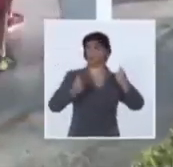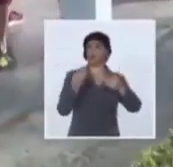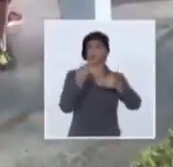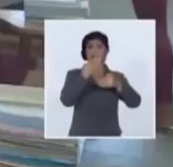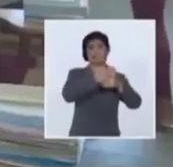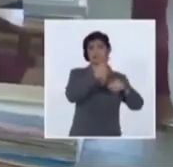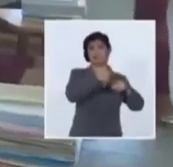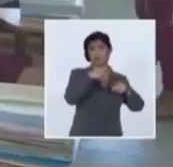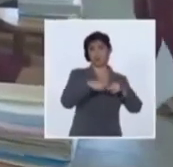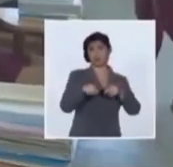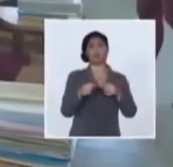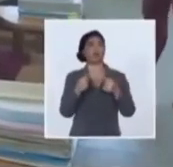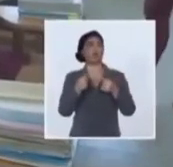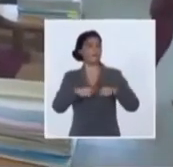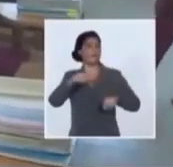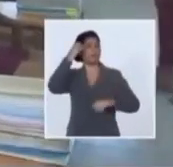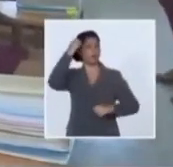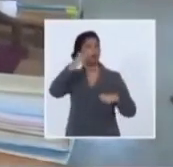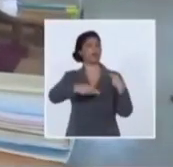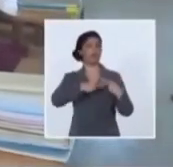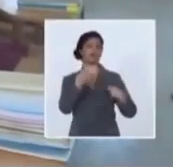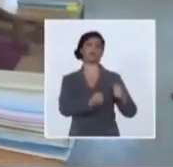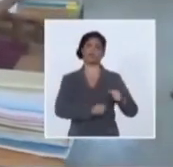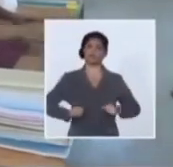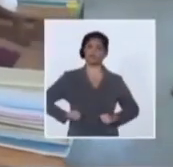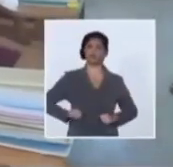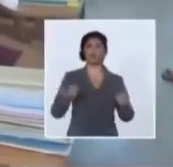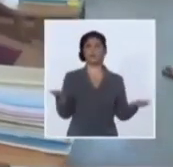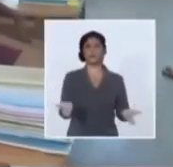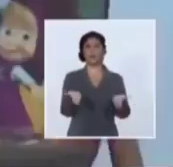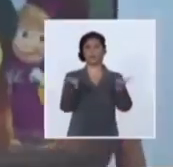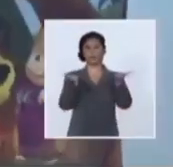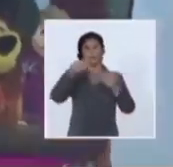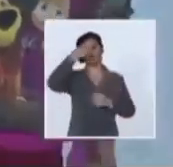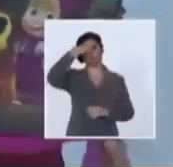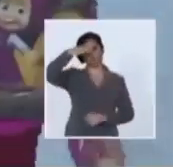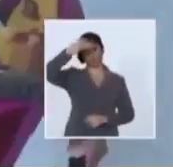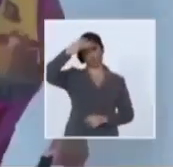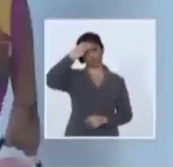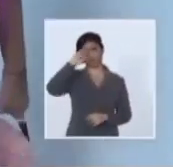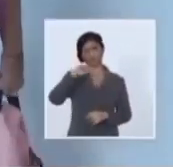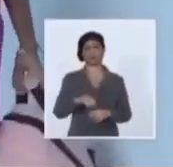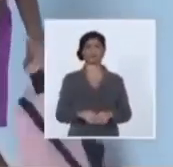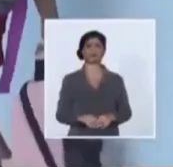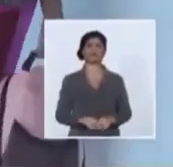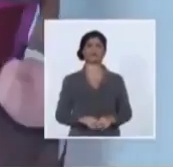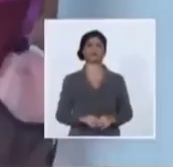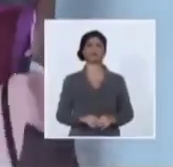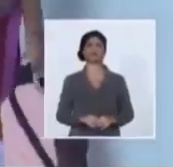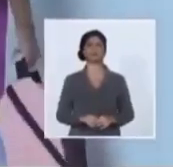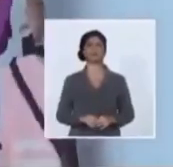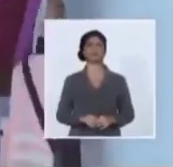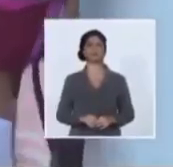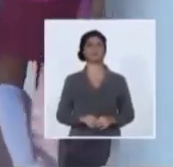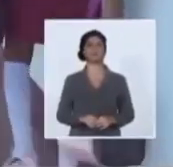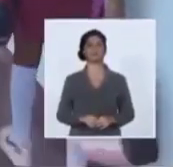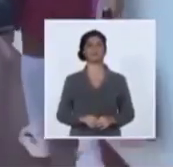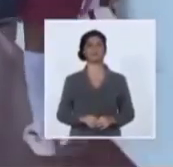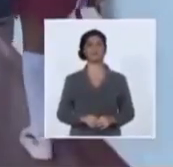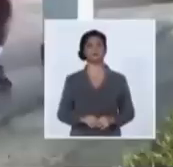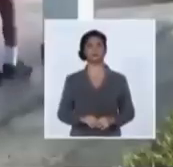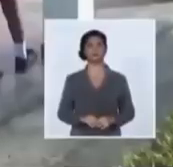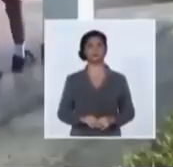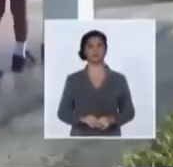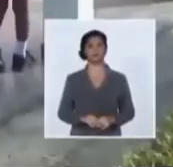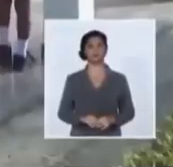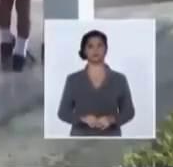la educación como Pilar para el avance de la nación Bárbara de as trabajo canal